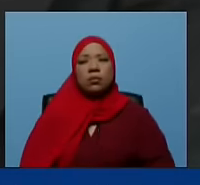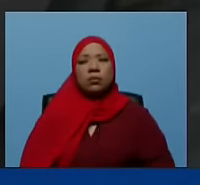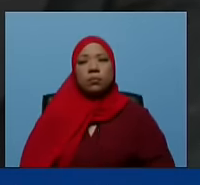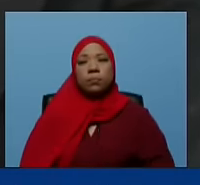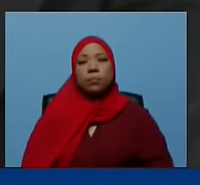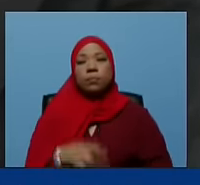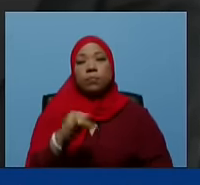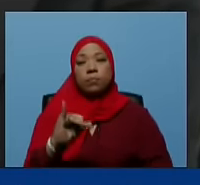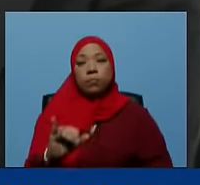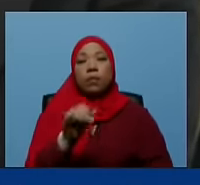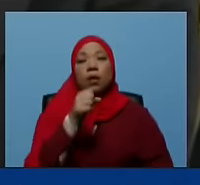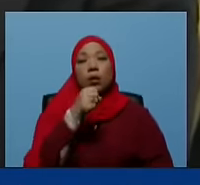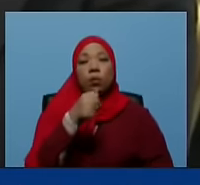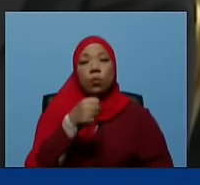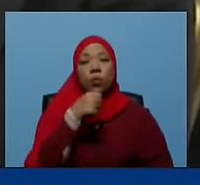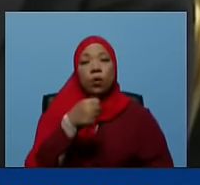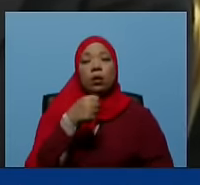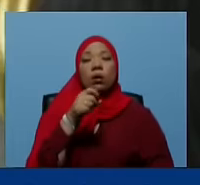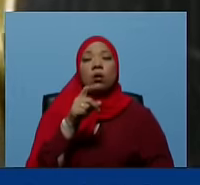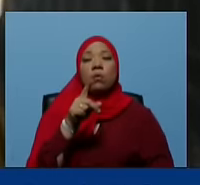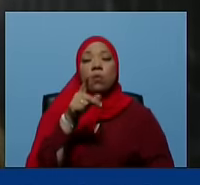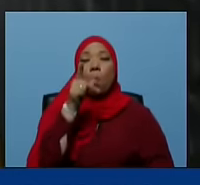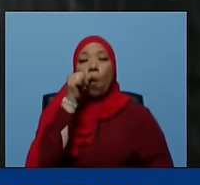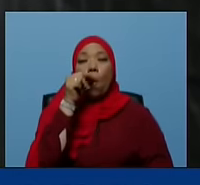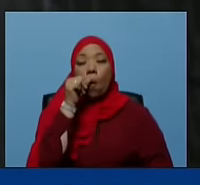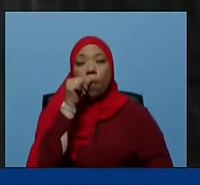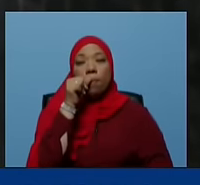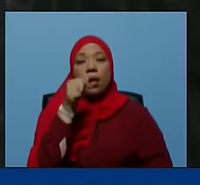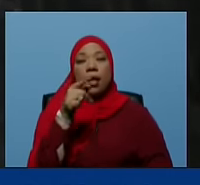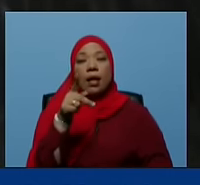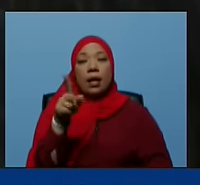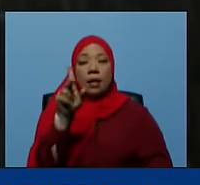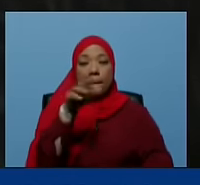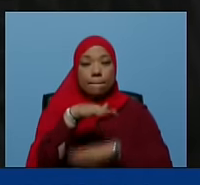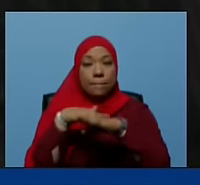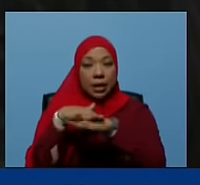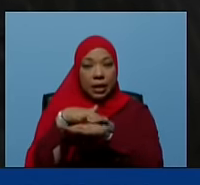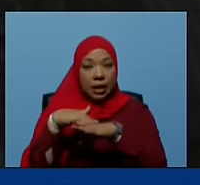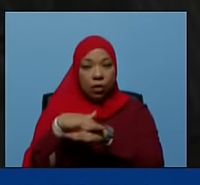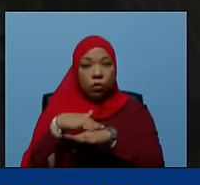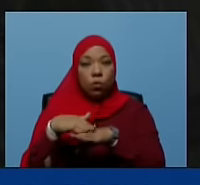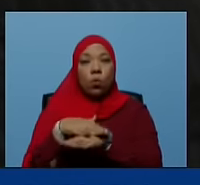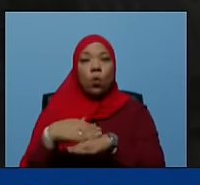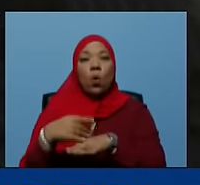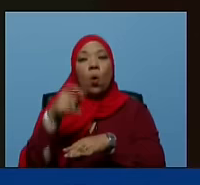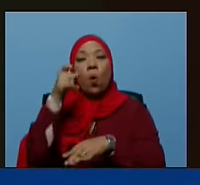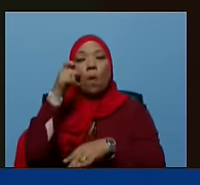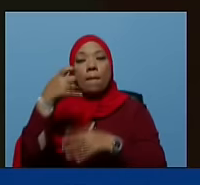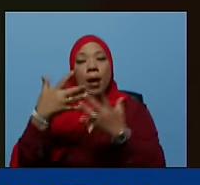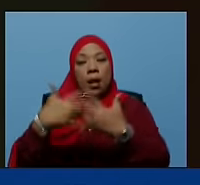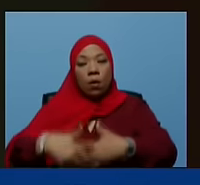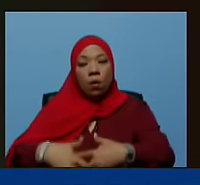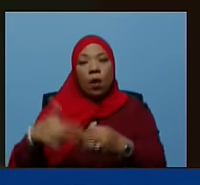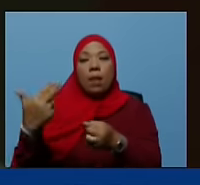Allí tienen las declaraciones. Palabras del ciudadano Pedro Rafael Tellechea, ministro del Poder Popular para el Petróleo.